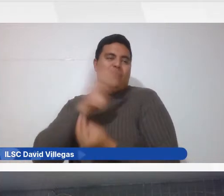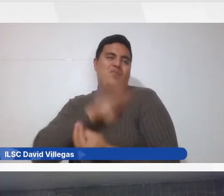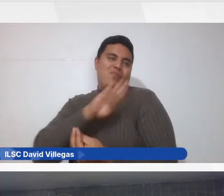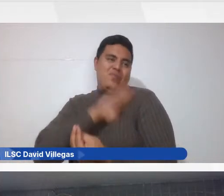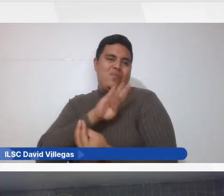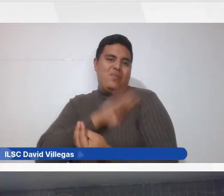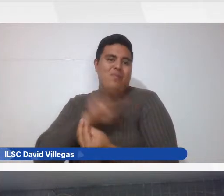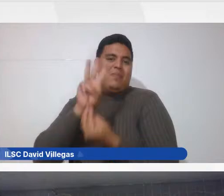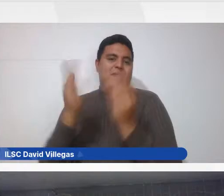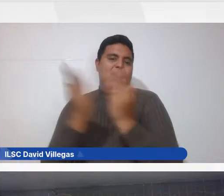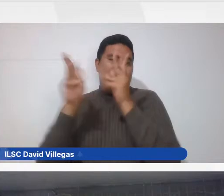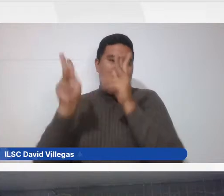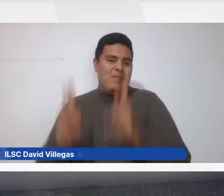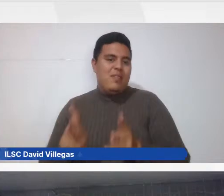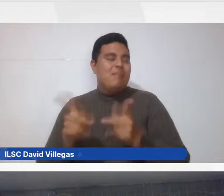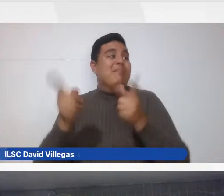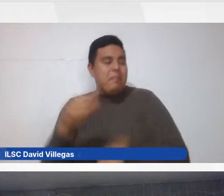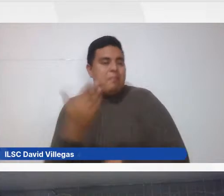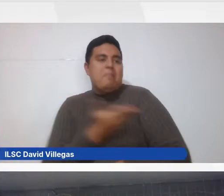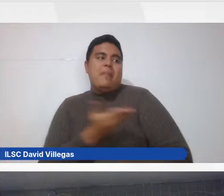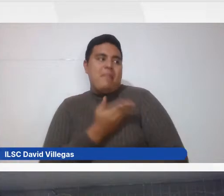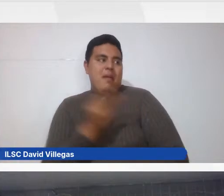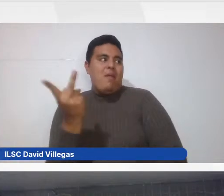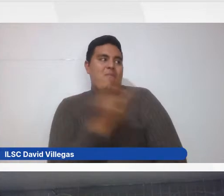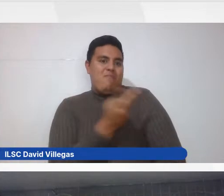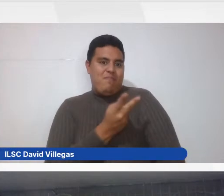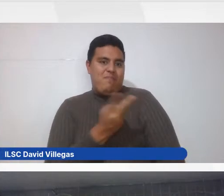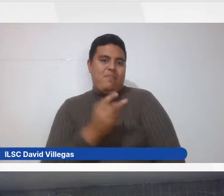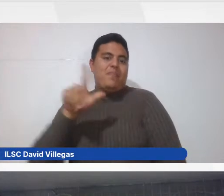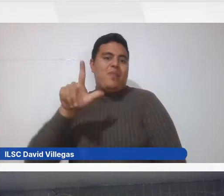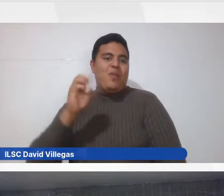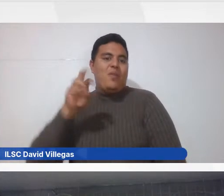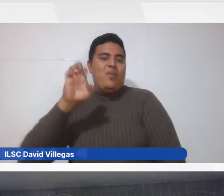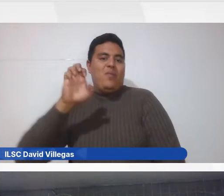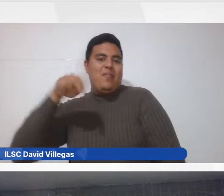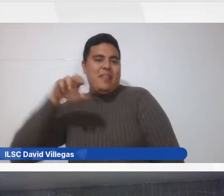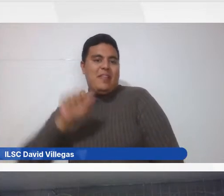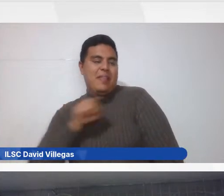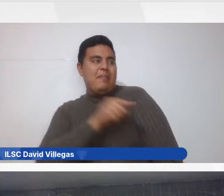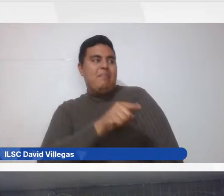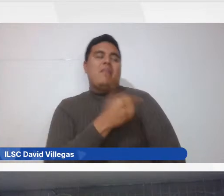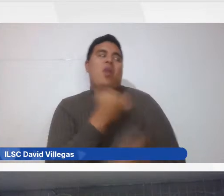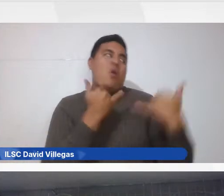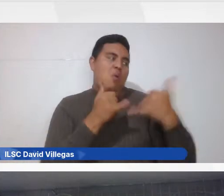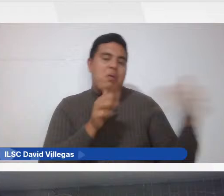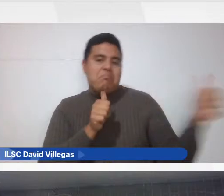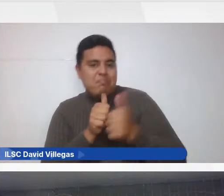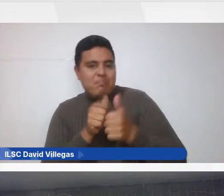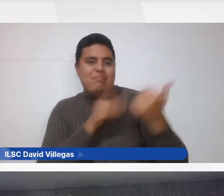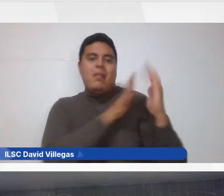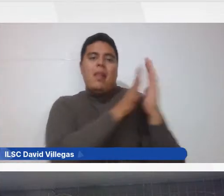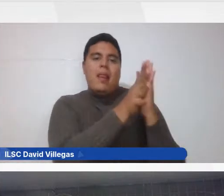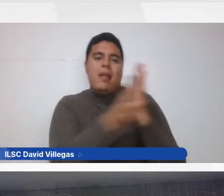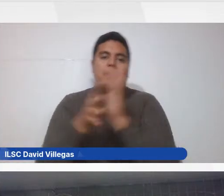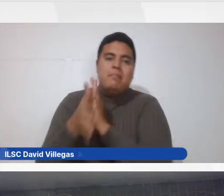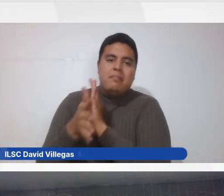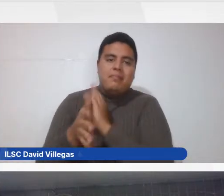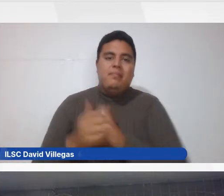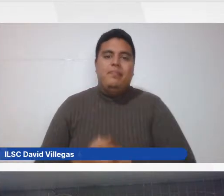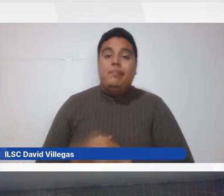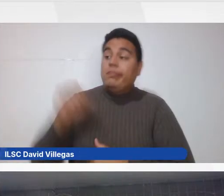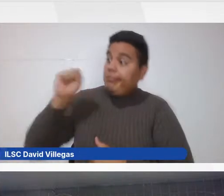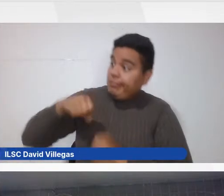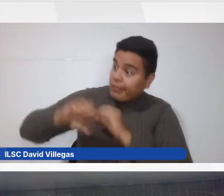la señora Lorena Ortiz. Bueno. Ellos nos van a acompañar el día de hoy. Claro que sí. Bueno, y también en este momento damos ingreso, por supuesto, un